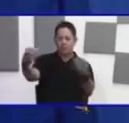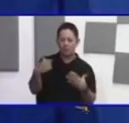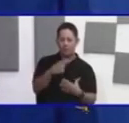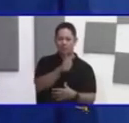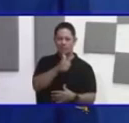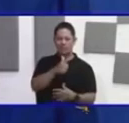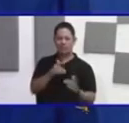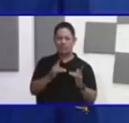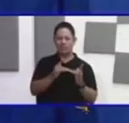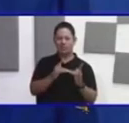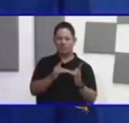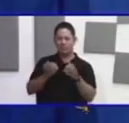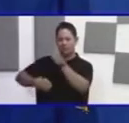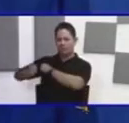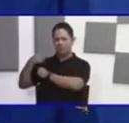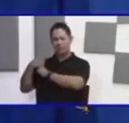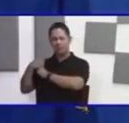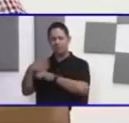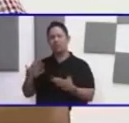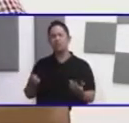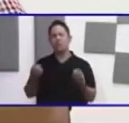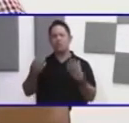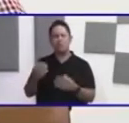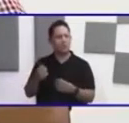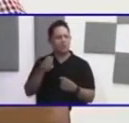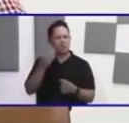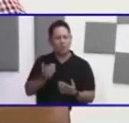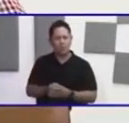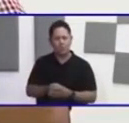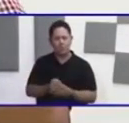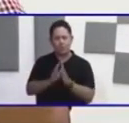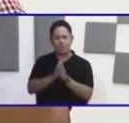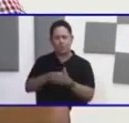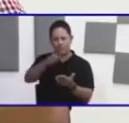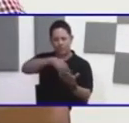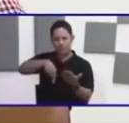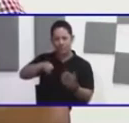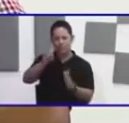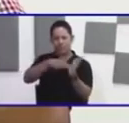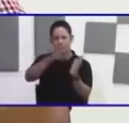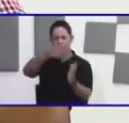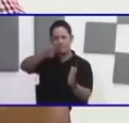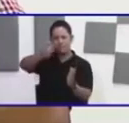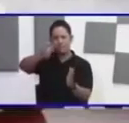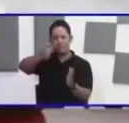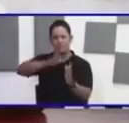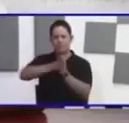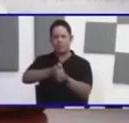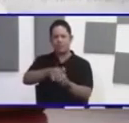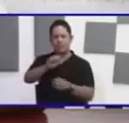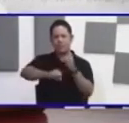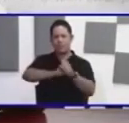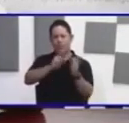¿Qué fecha estamos hablando? El contrato fue firmado en diciembre de 2018. Diciembre del